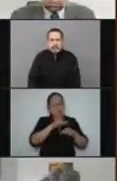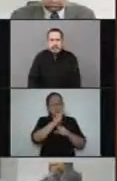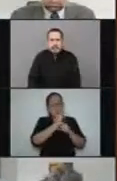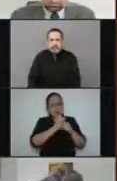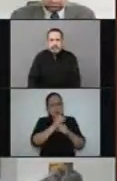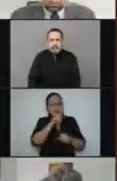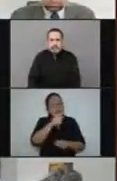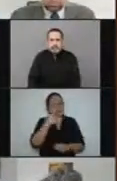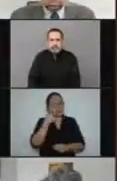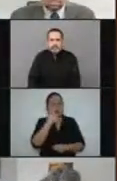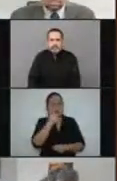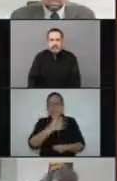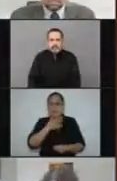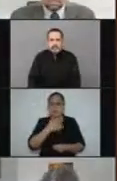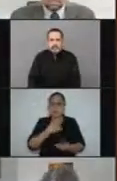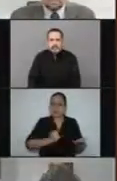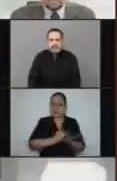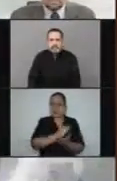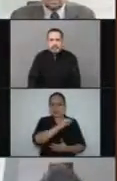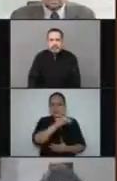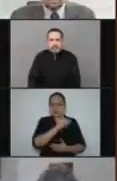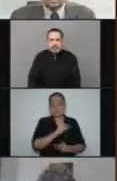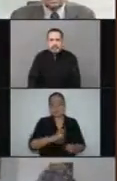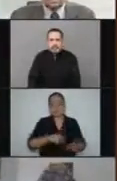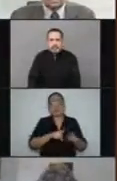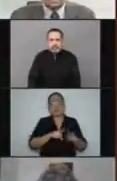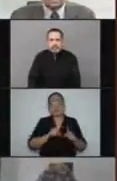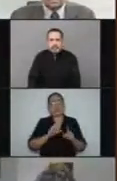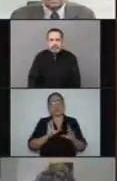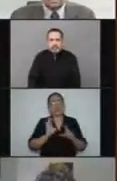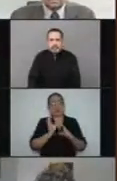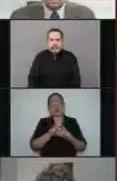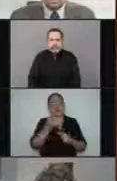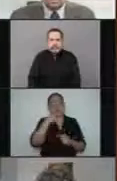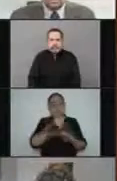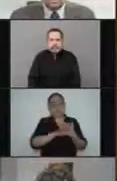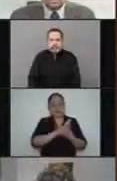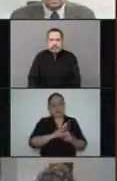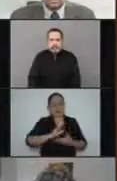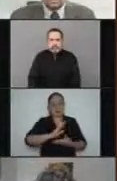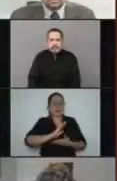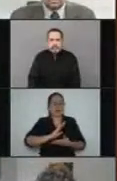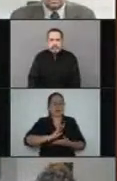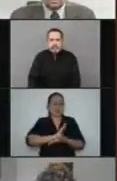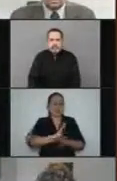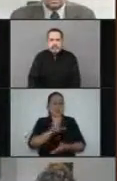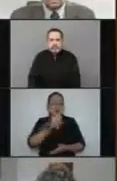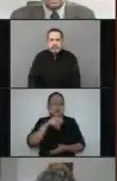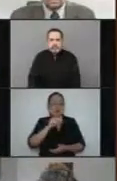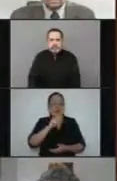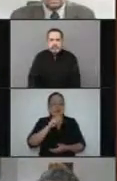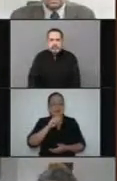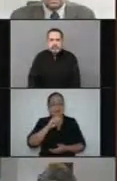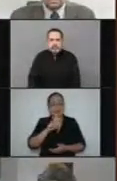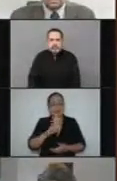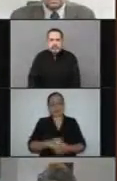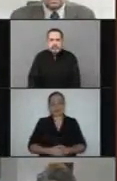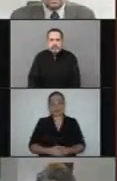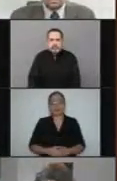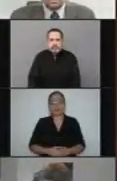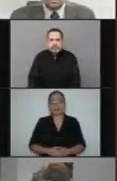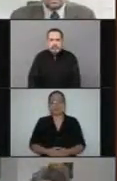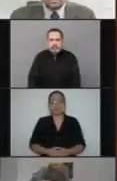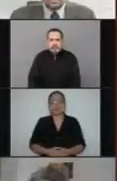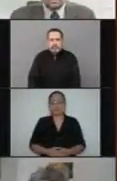considera pertinente, y a la Comisión Nacional para la Prevención de la Discriminación, la CONAPRED, por algún tipo